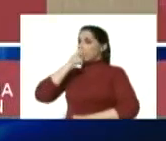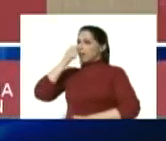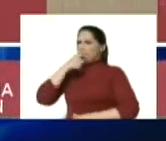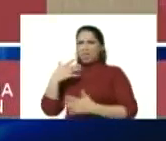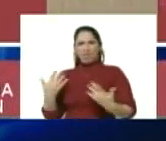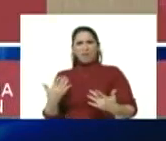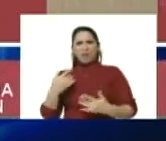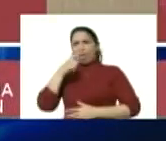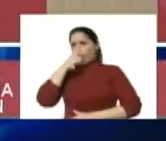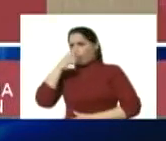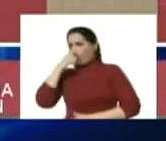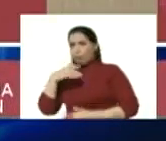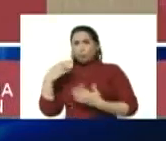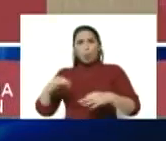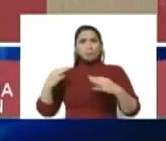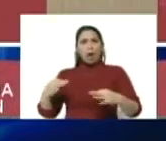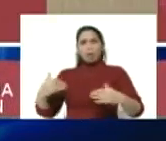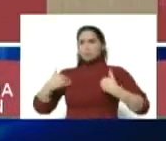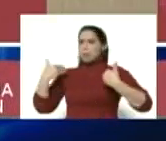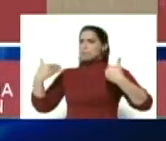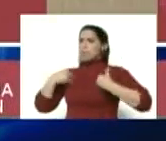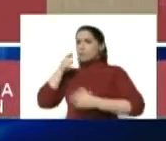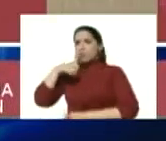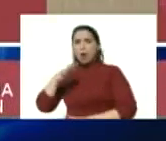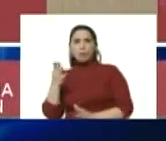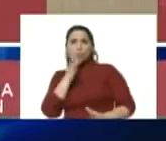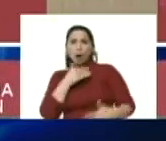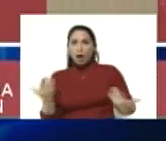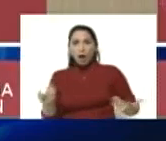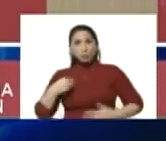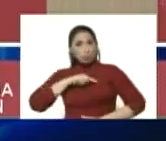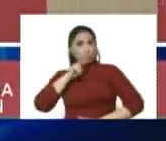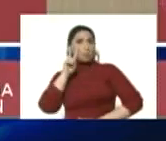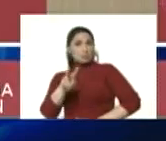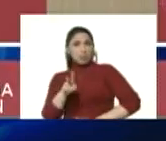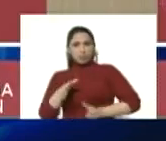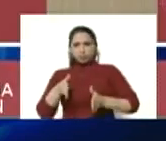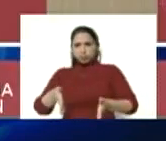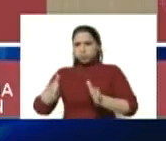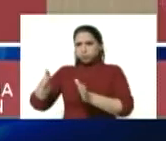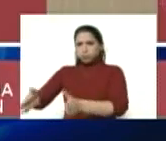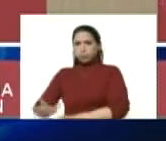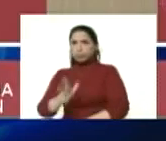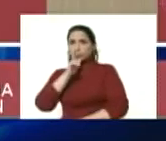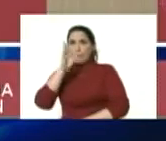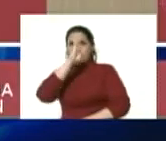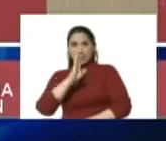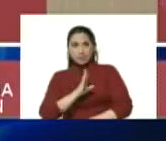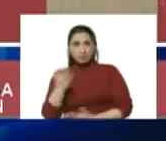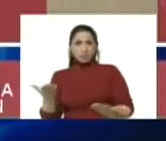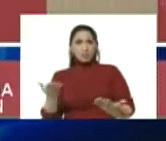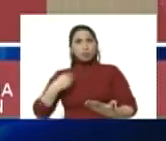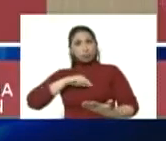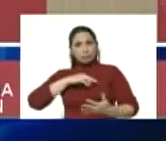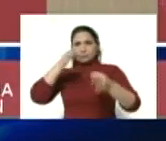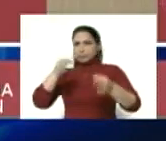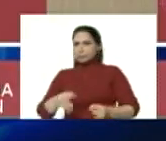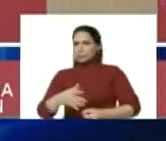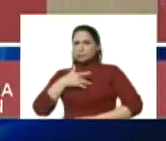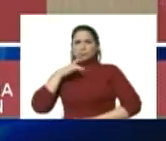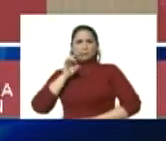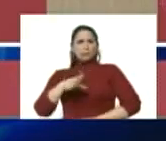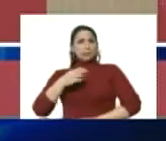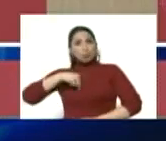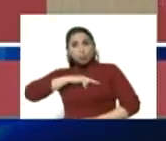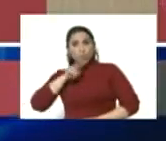un resfriado que no afecta a la población. Hemos visto las fosas comunes en Brasil. Realmente es muy doloroso